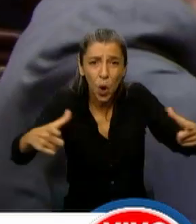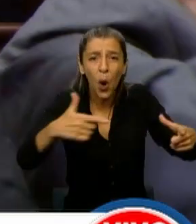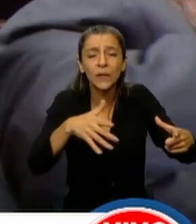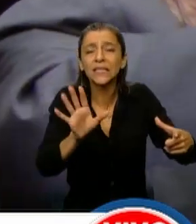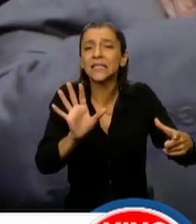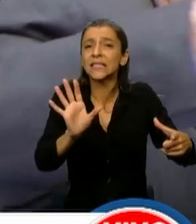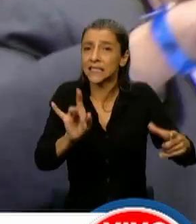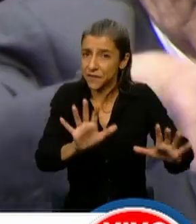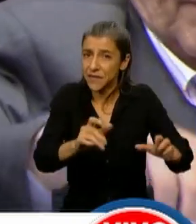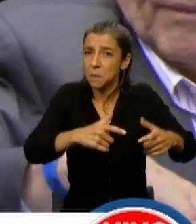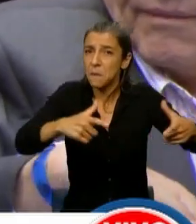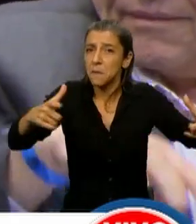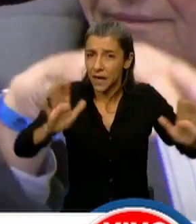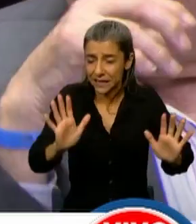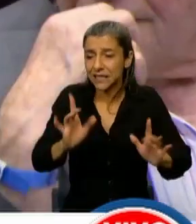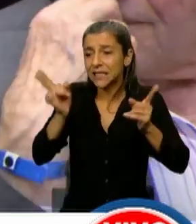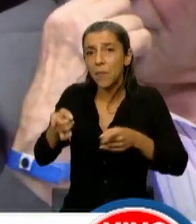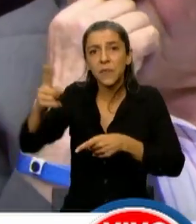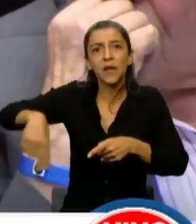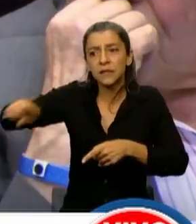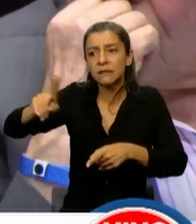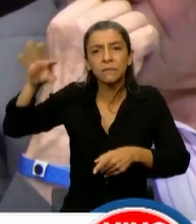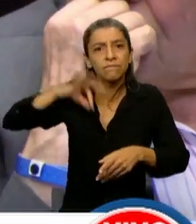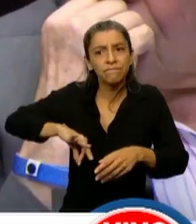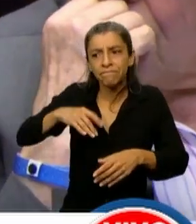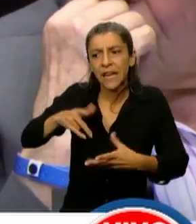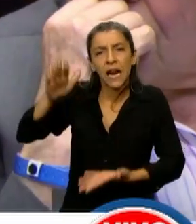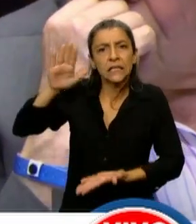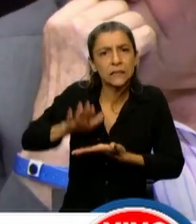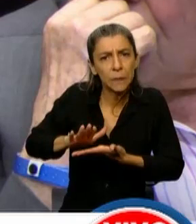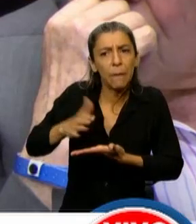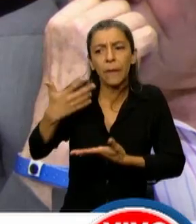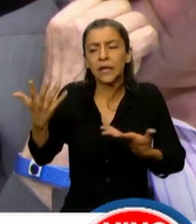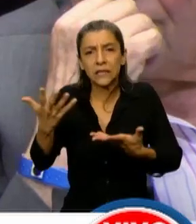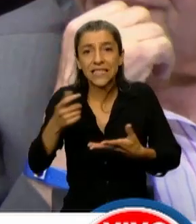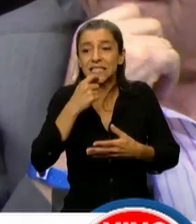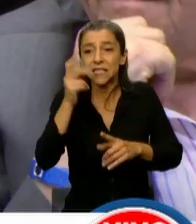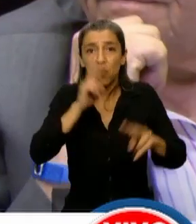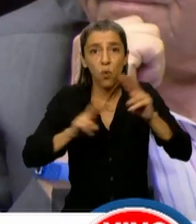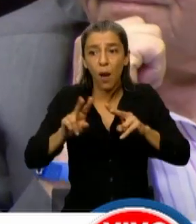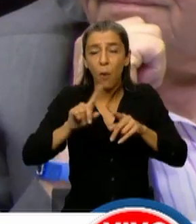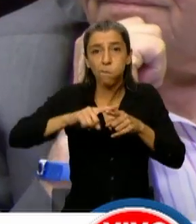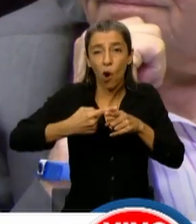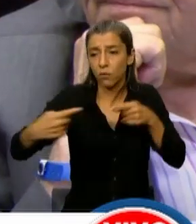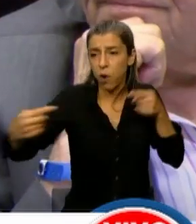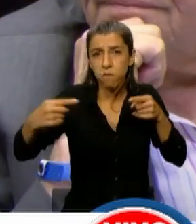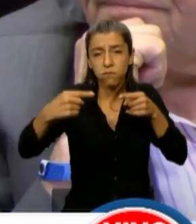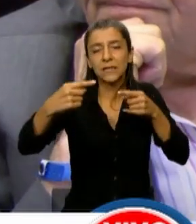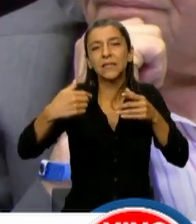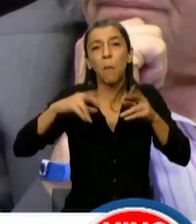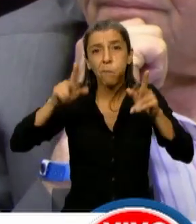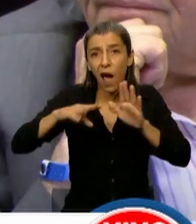insuficiencia de ingresos de ciertos sectores, el hecho de tener políticas contractivas hubiera generado más problemas. Por